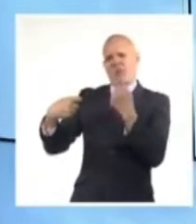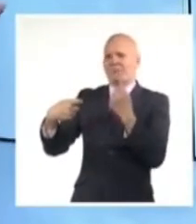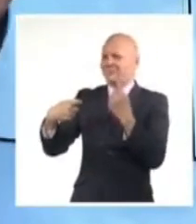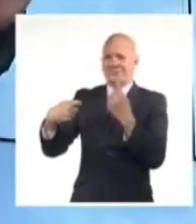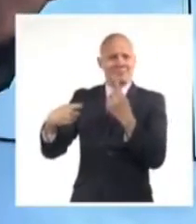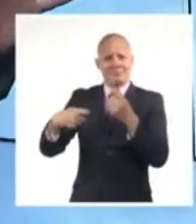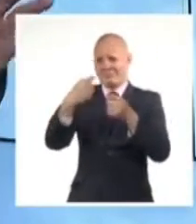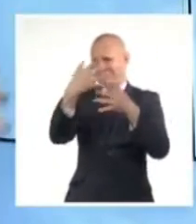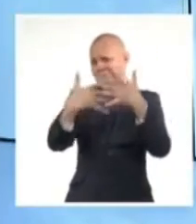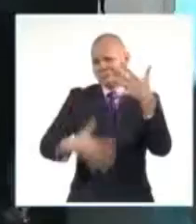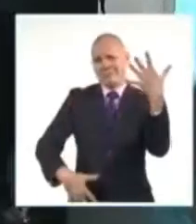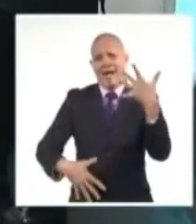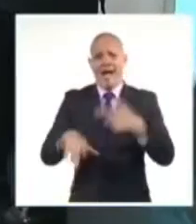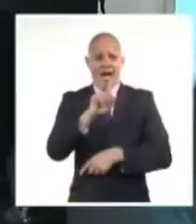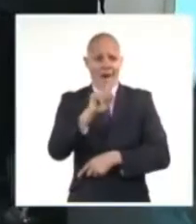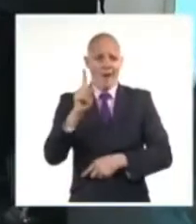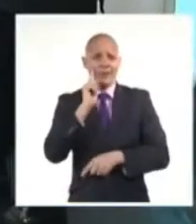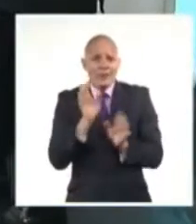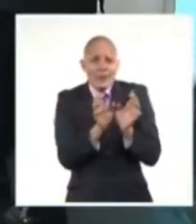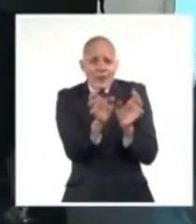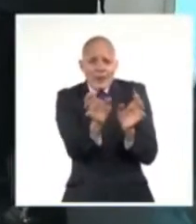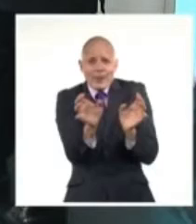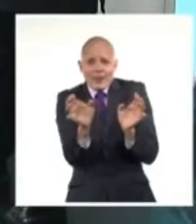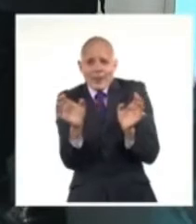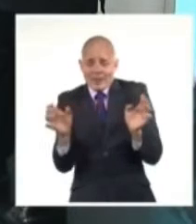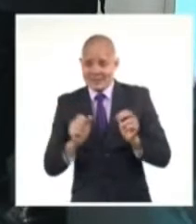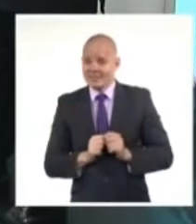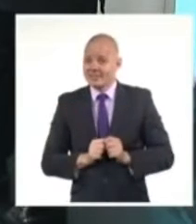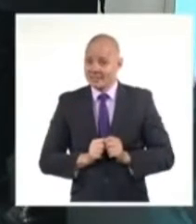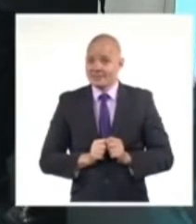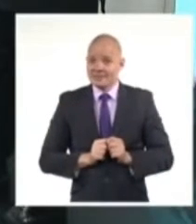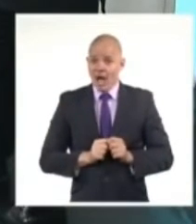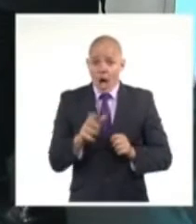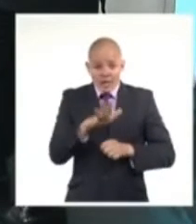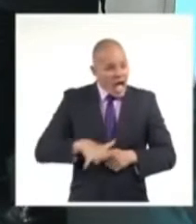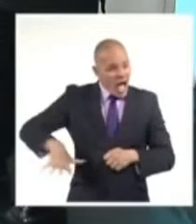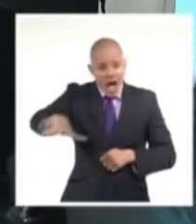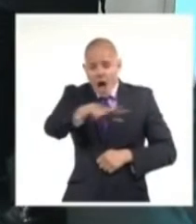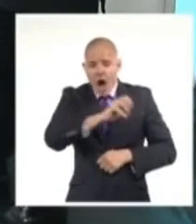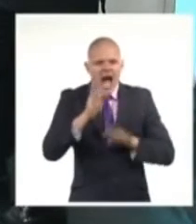derecho e irradian a esa contribución al desarrollo de la ciencia desde